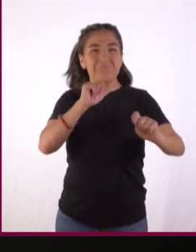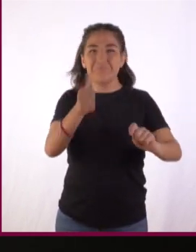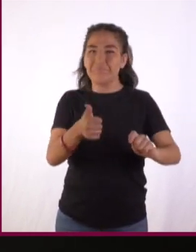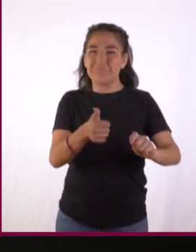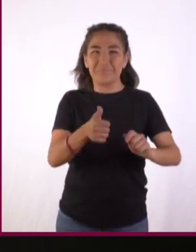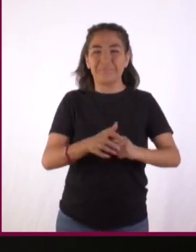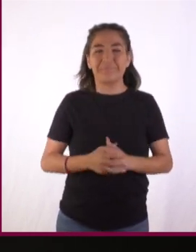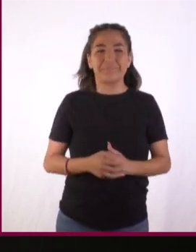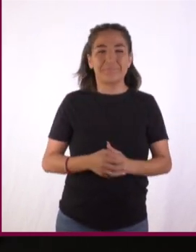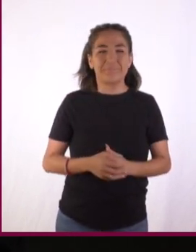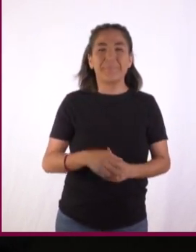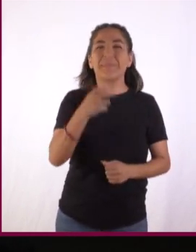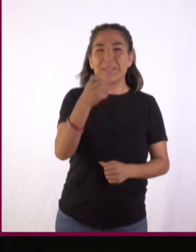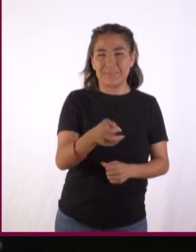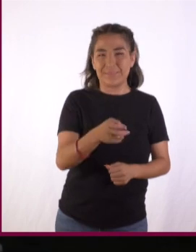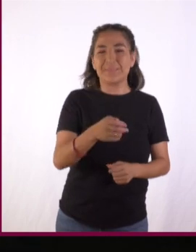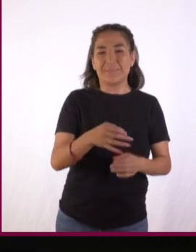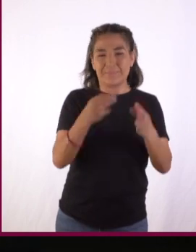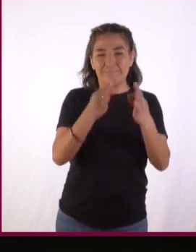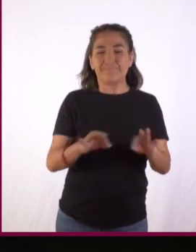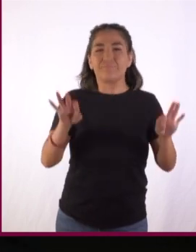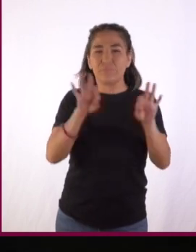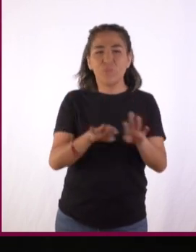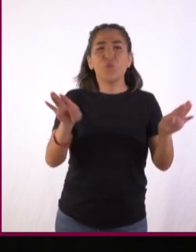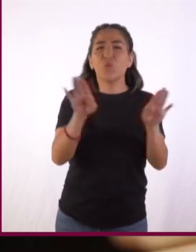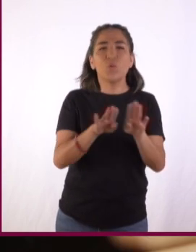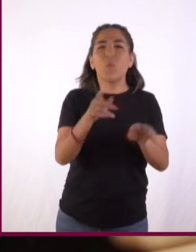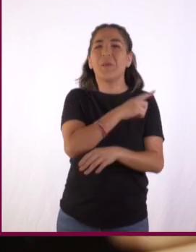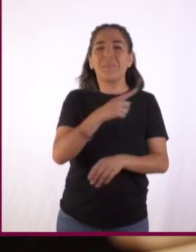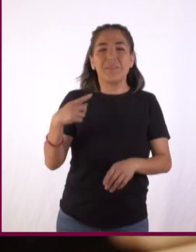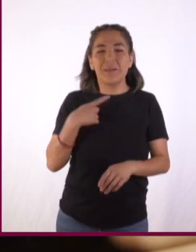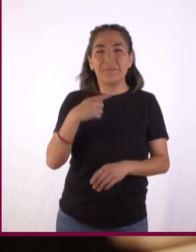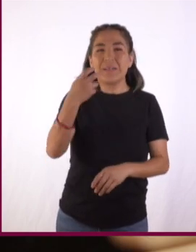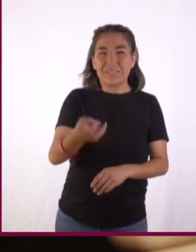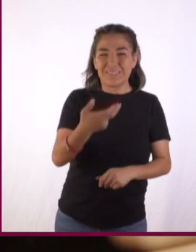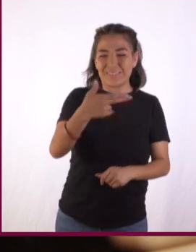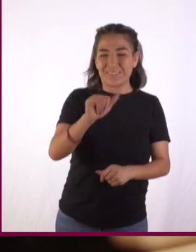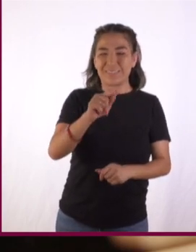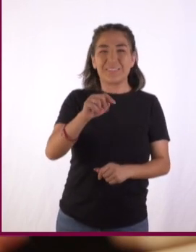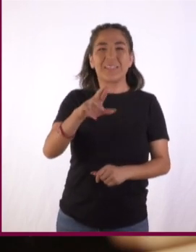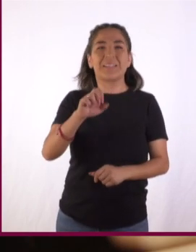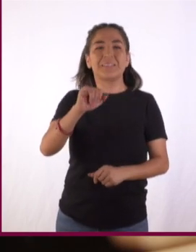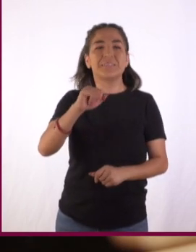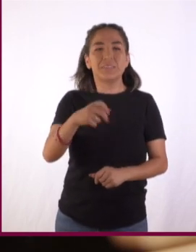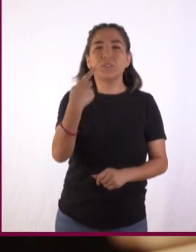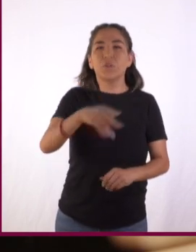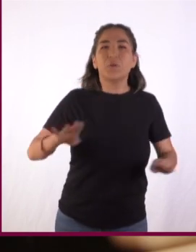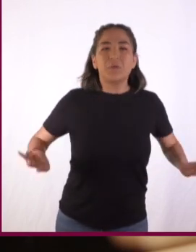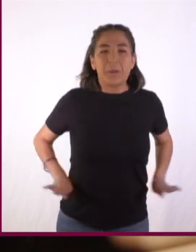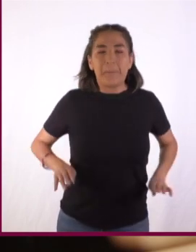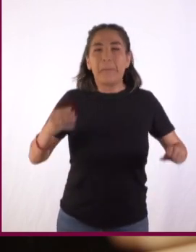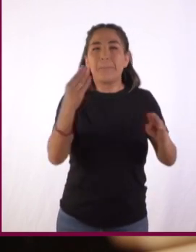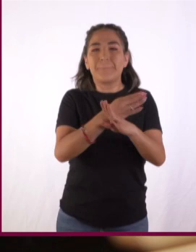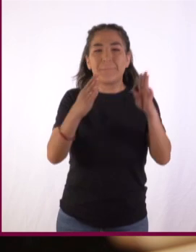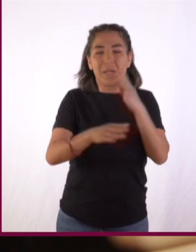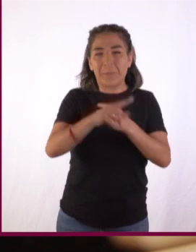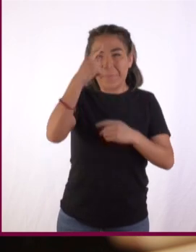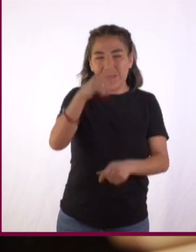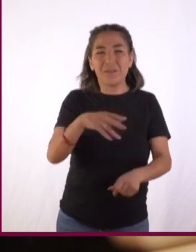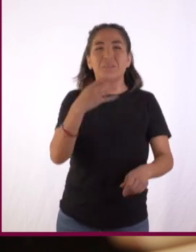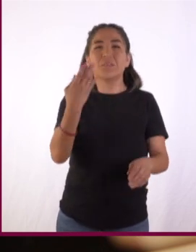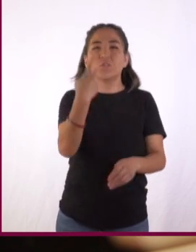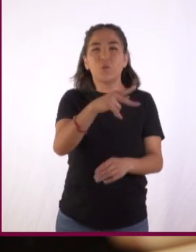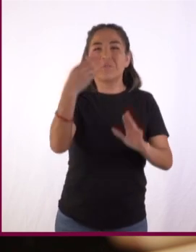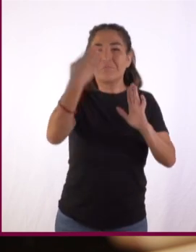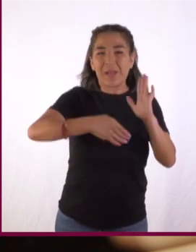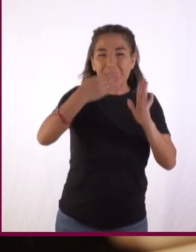dejando de tensionar, ¿sí? Eso es principalmente. ¿Cómo se debe considerar la histéresis de materiales para la